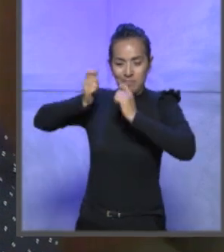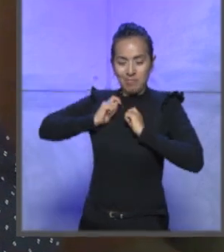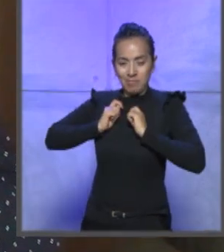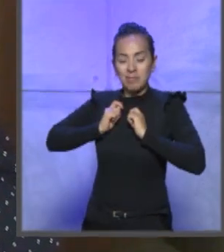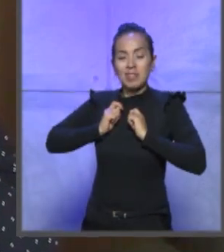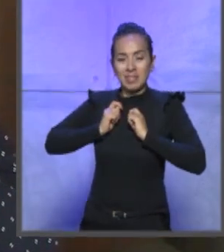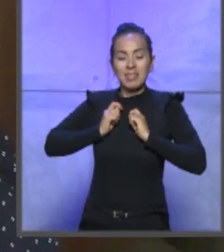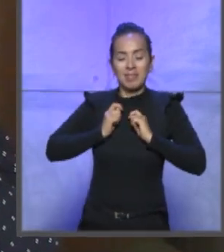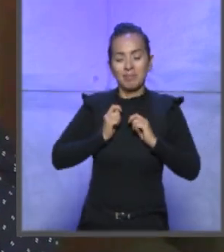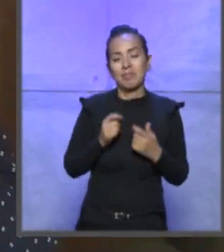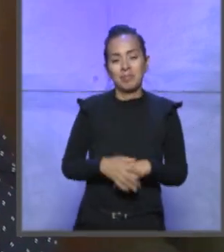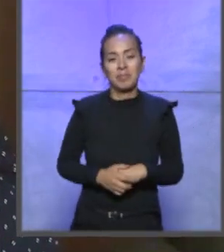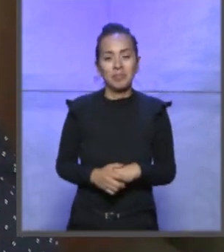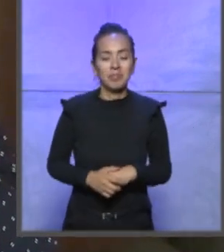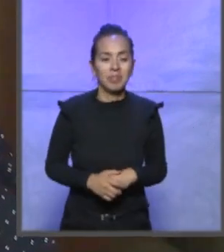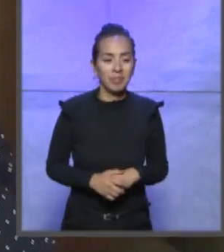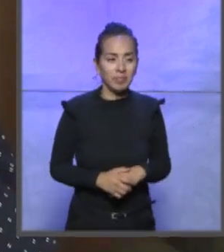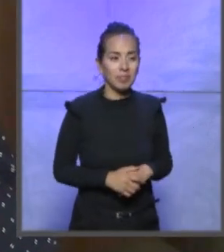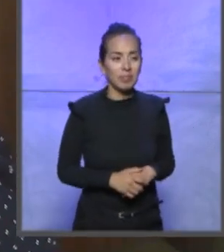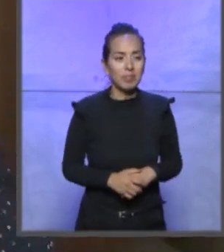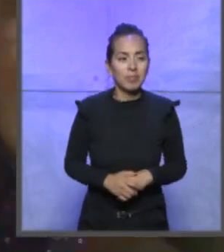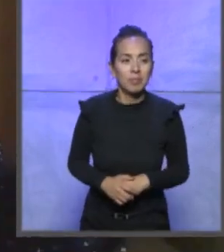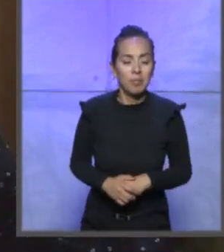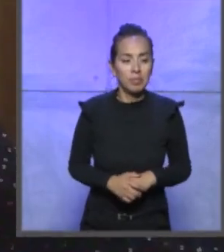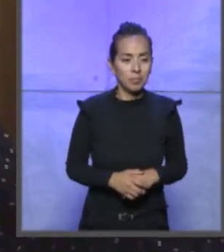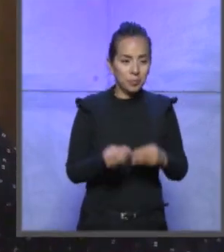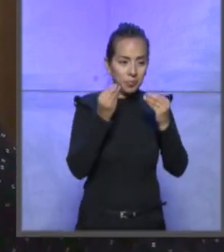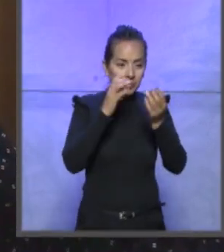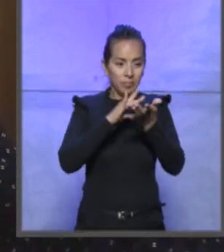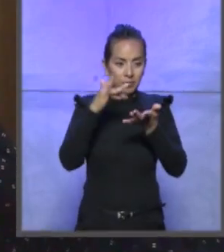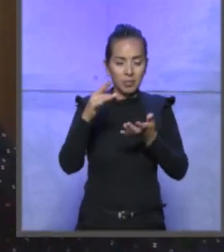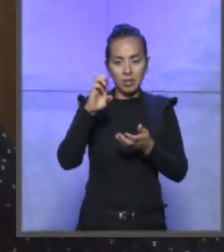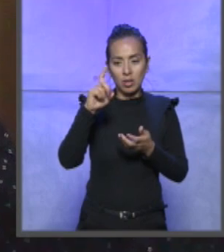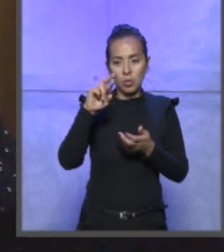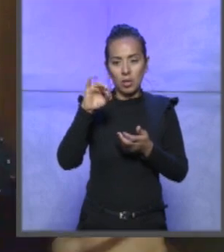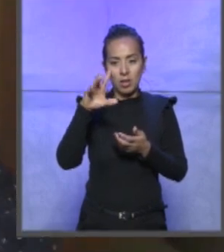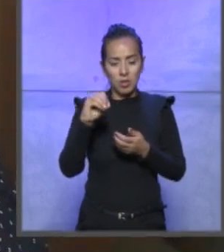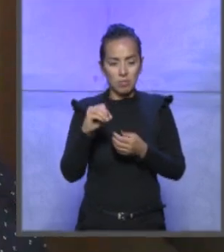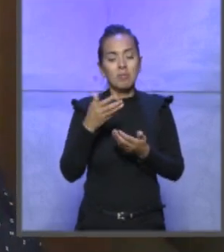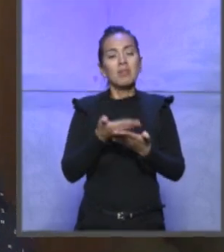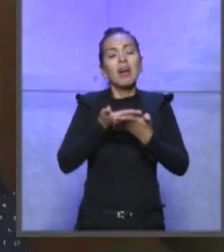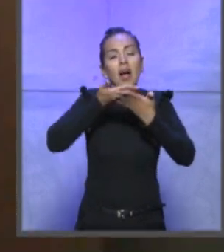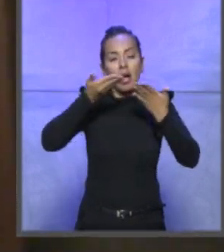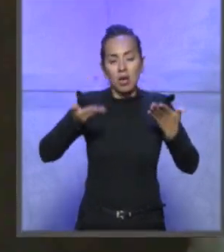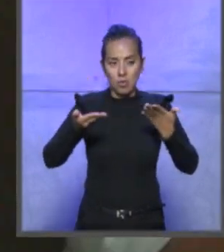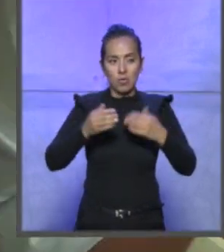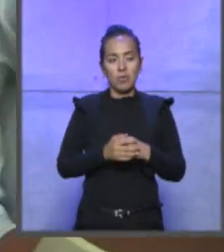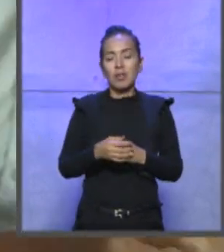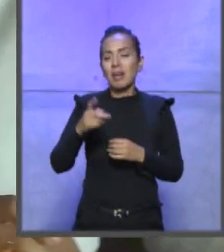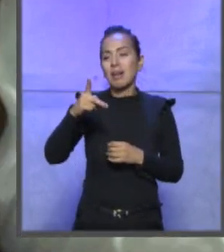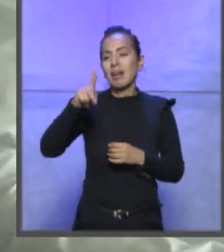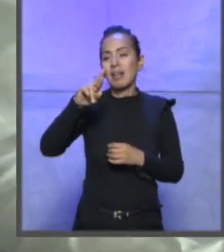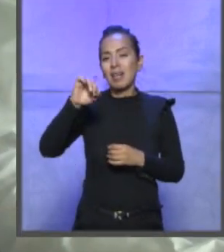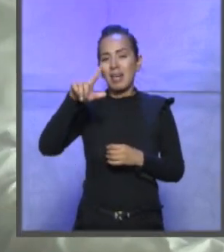mayor, excelente y enhorabuena. Gracias. Muchas gracias, Eduardo, y ahora le vamos a ceder el uso de la voz